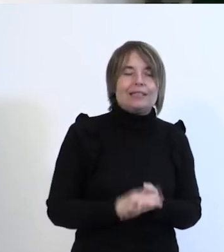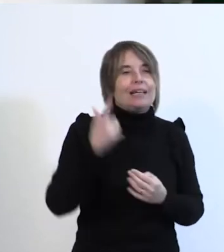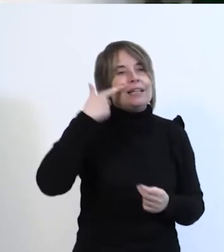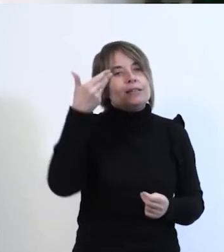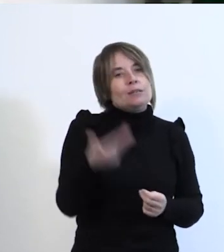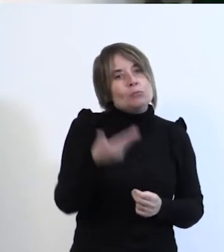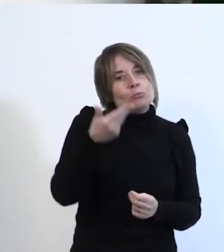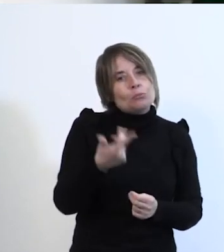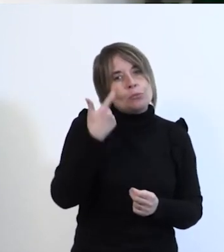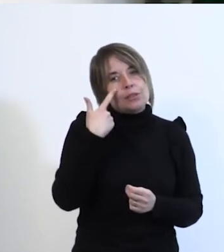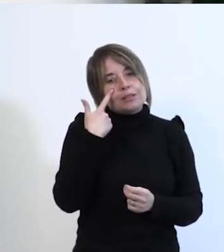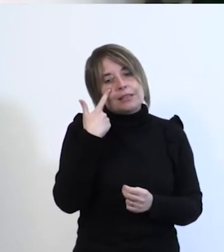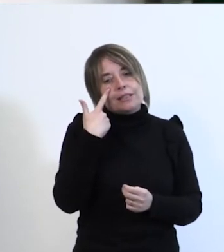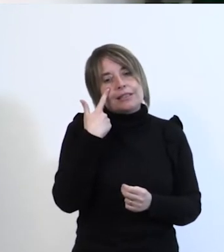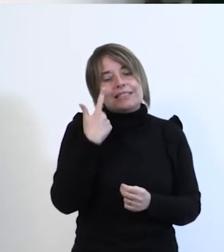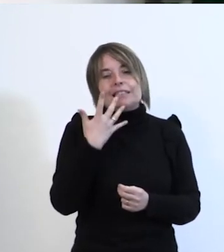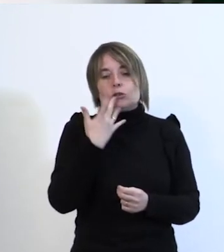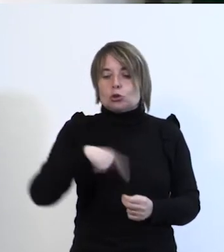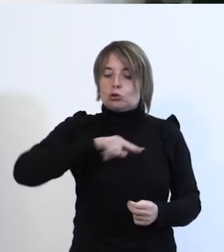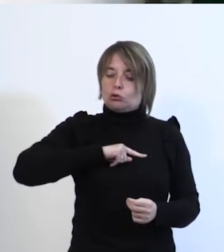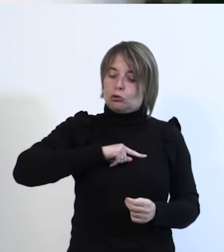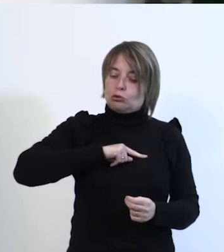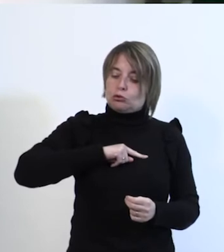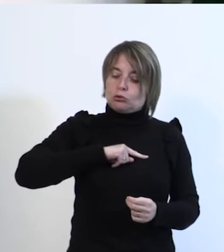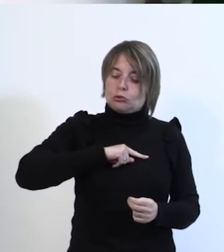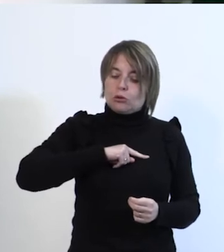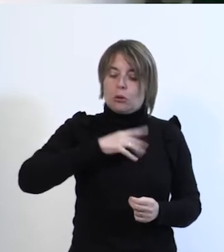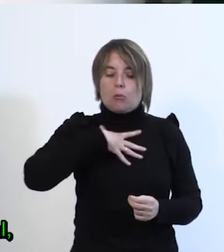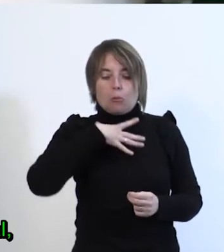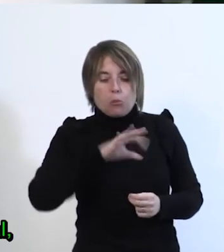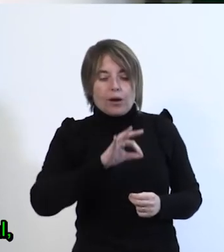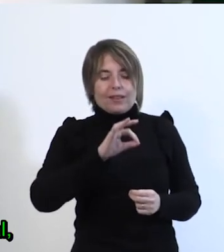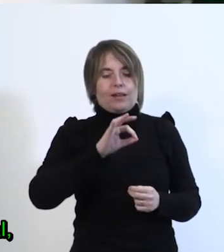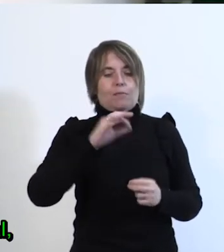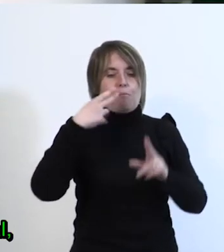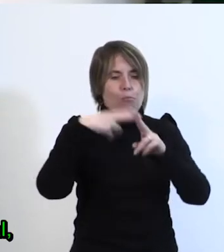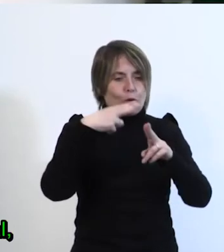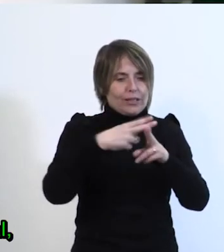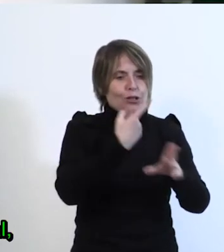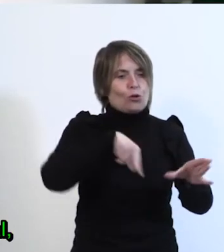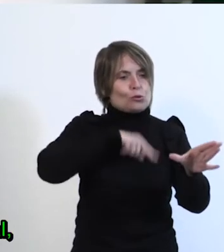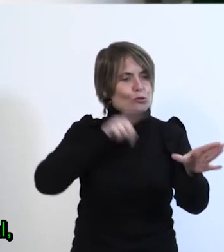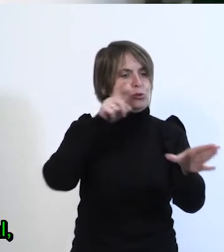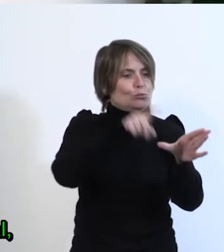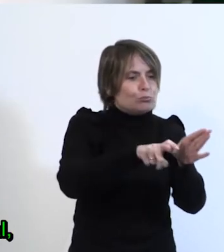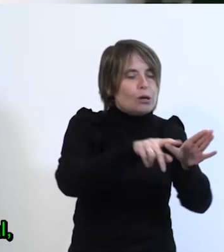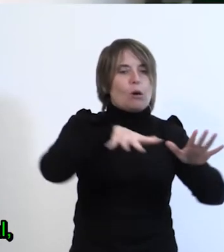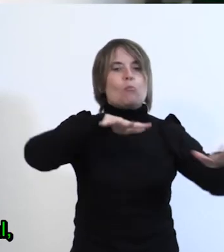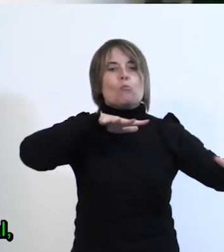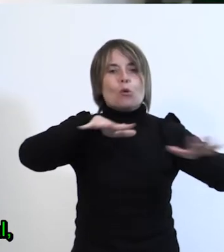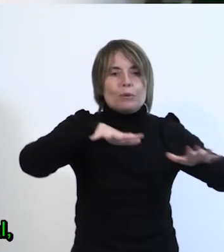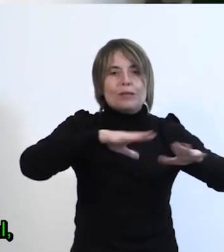muy importante que sintiéndonos y en términos políticos diciendo que somos parte de un